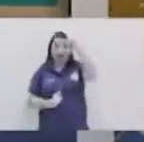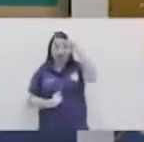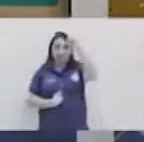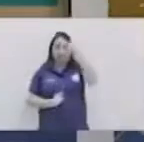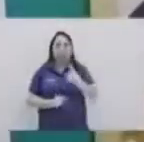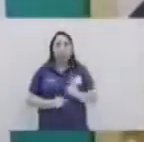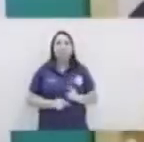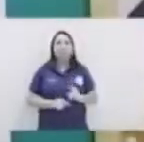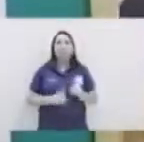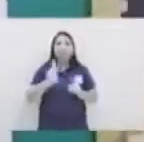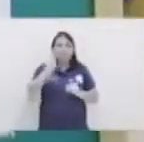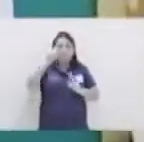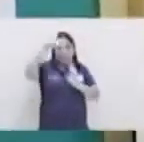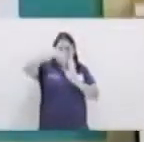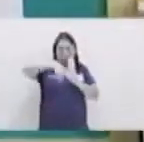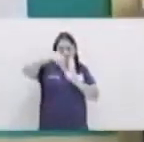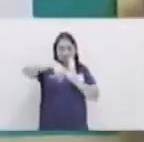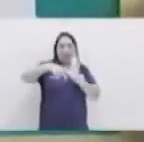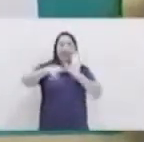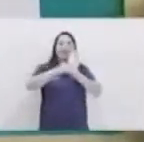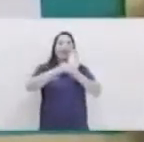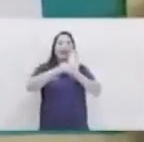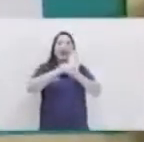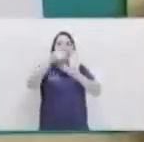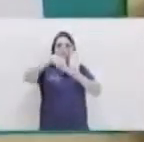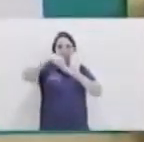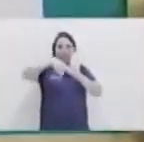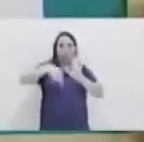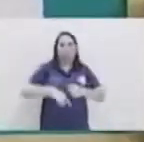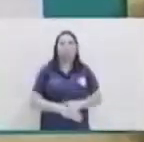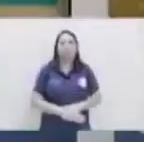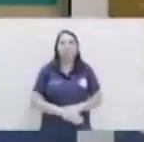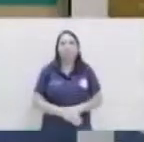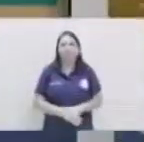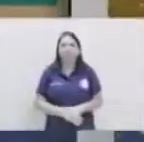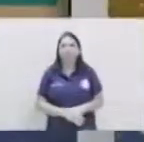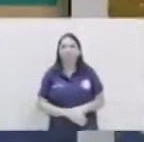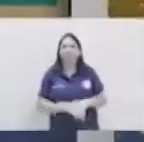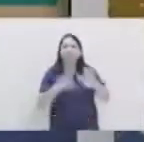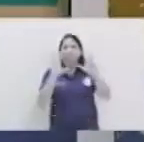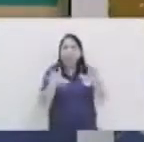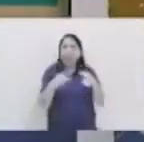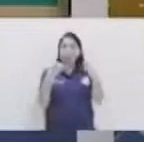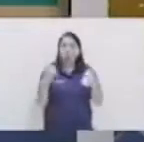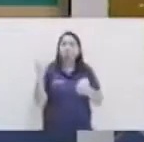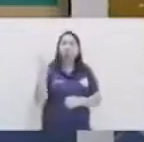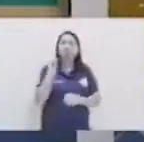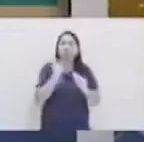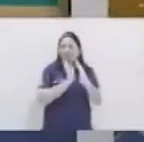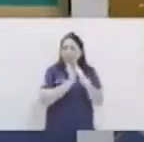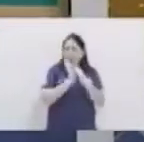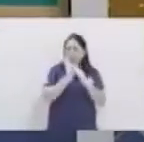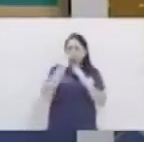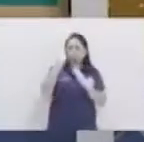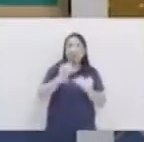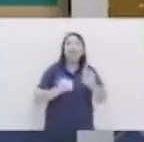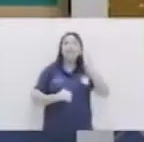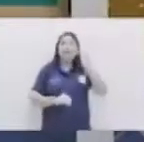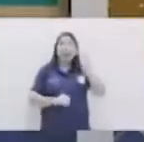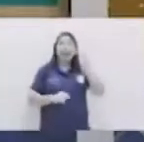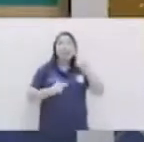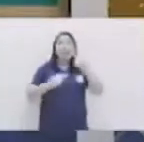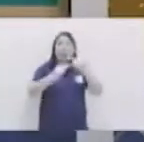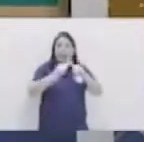arriba y es negativo hacia abajo. Muy bien, entonces, ¿dónde estará el vértice? 3 en X